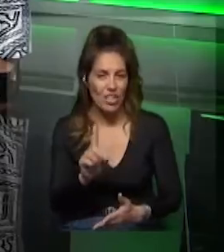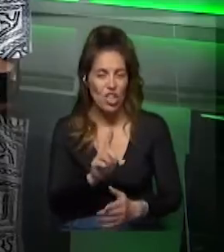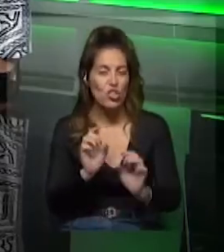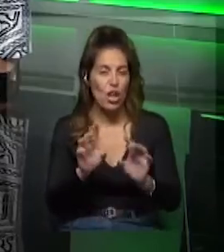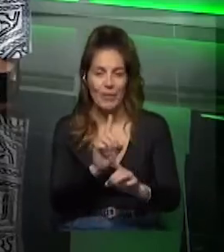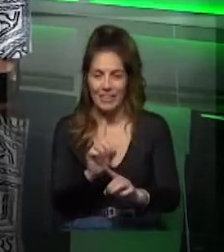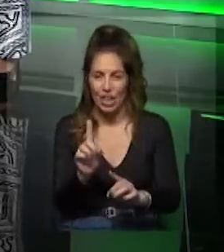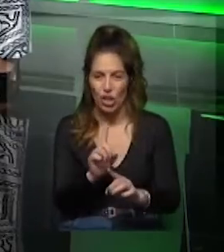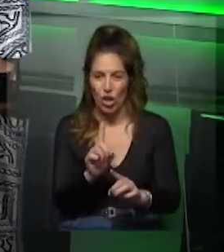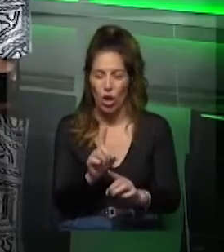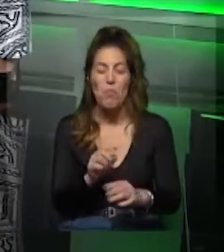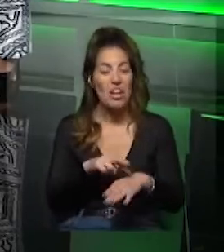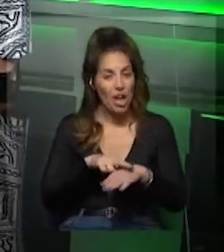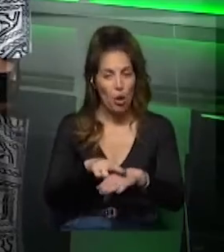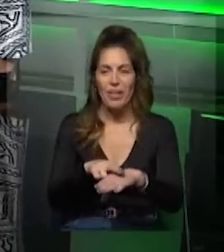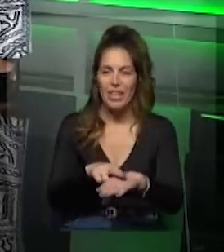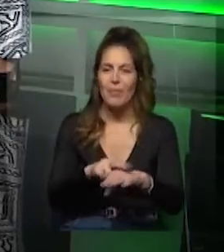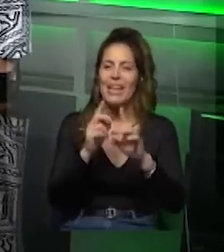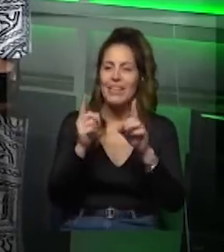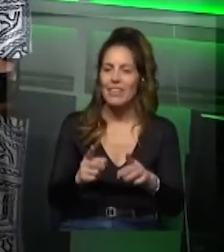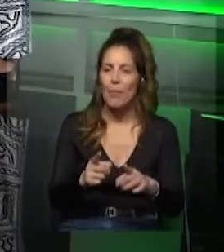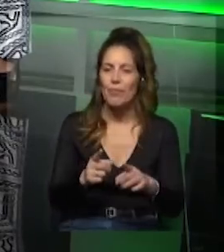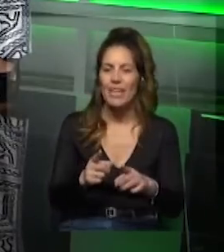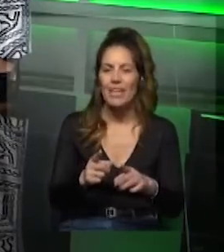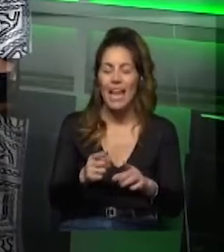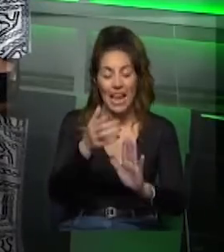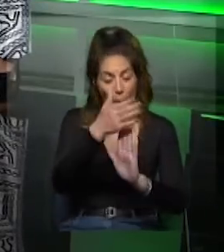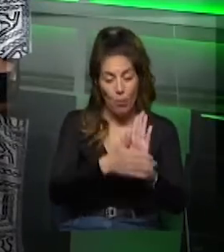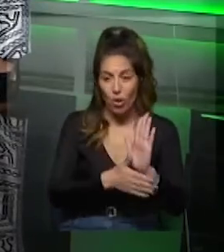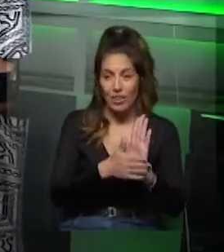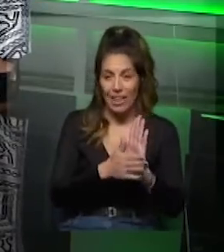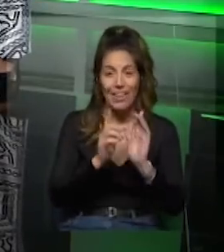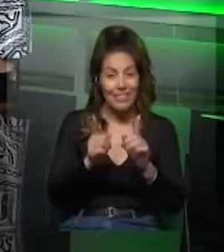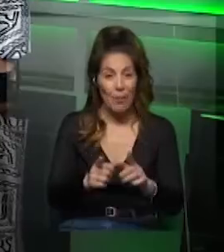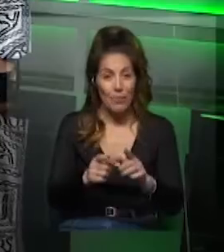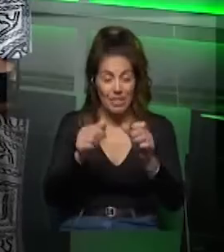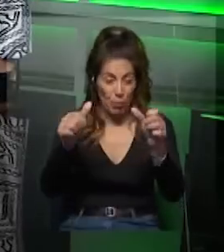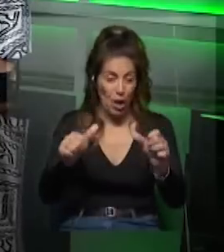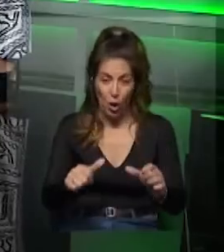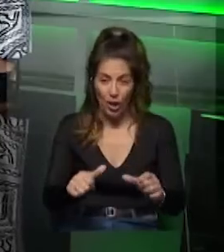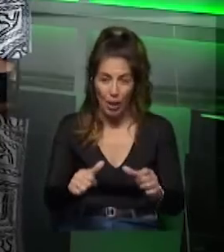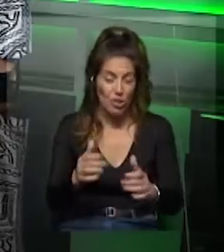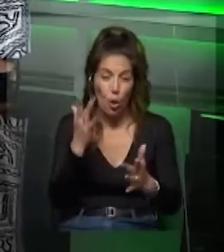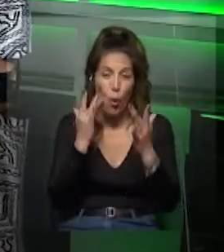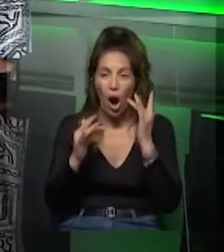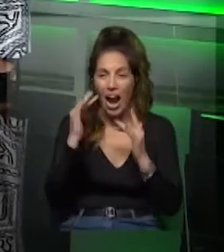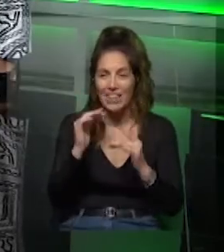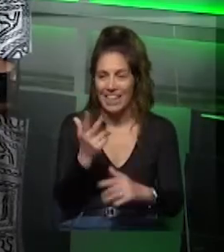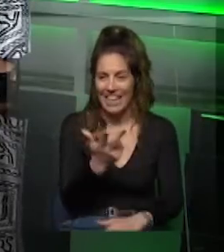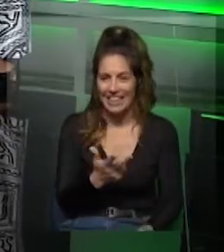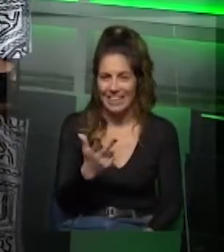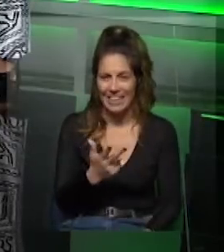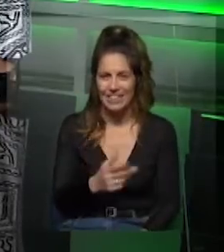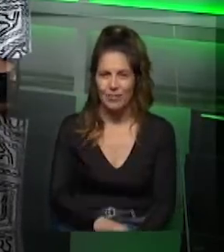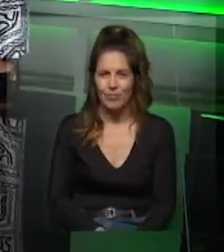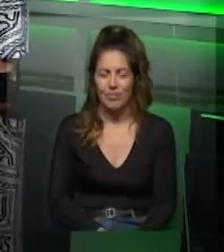también por eso es muy recomendable y además Son obras de arte o sea las portadas se pueden colgar en las paredes son increibles las tres hermosas me dijiste vale que nos